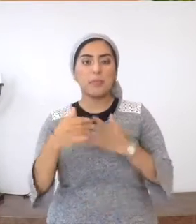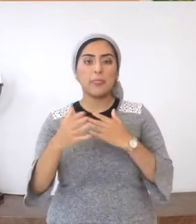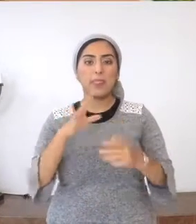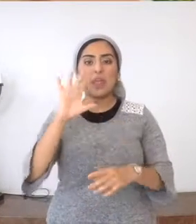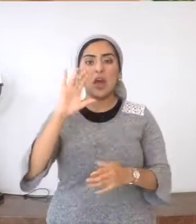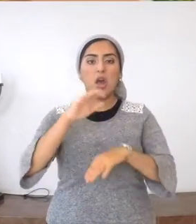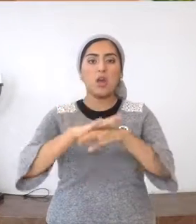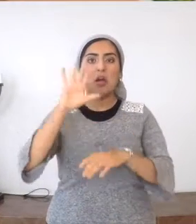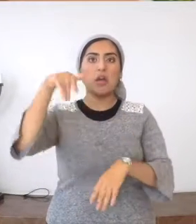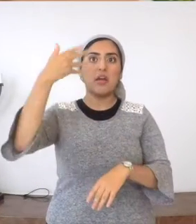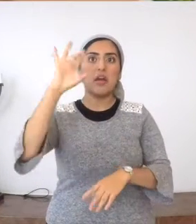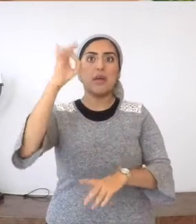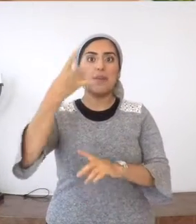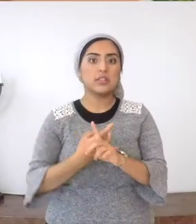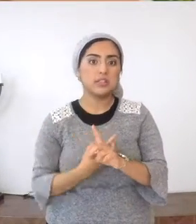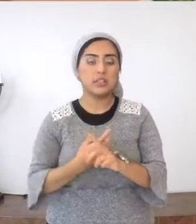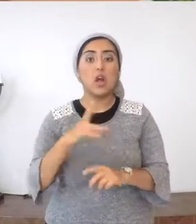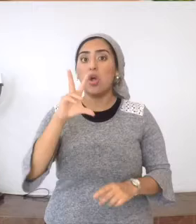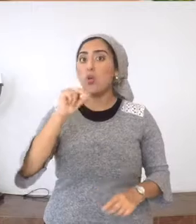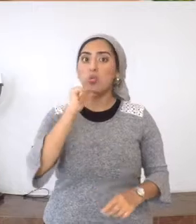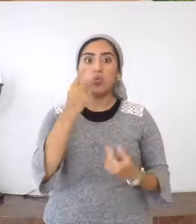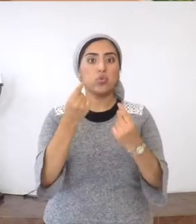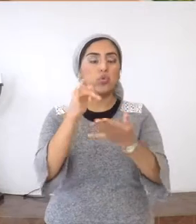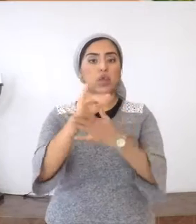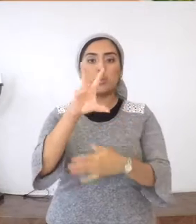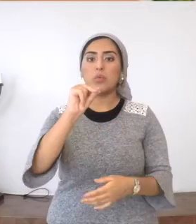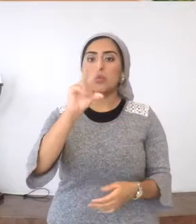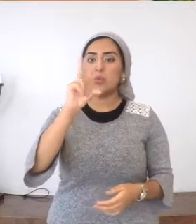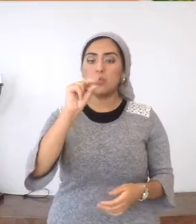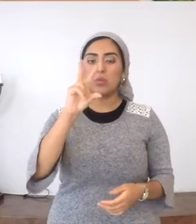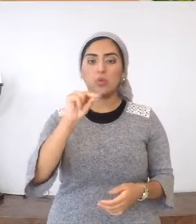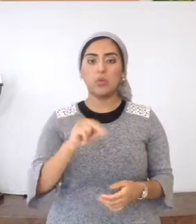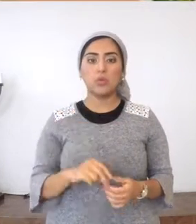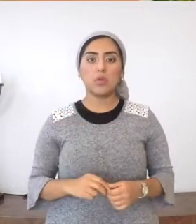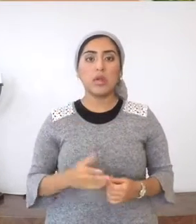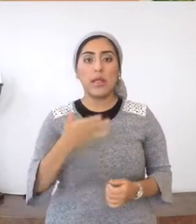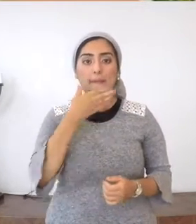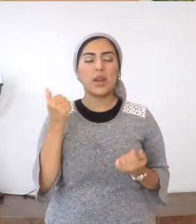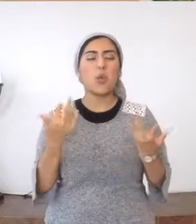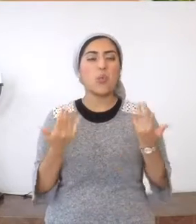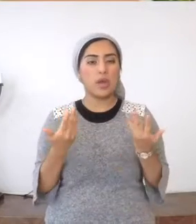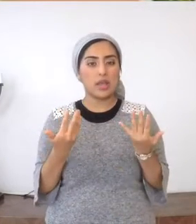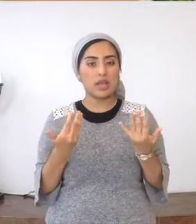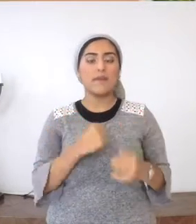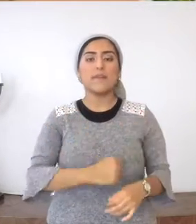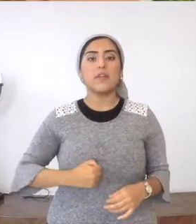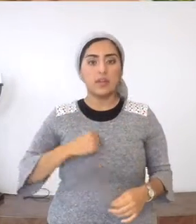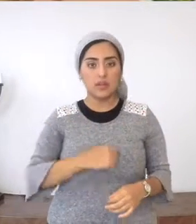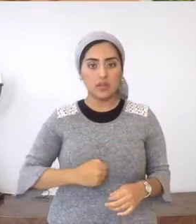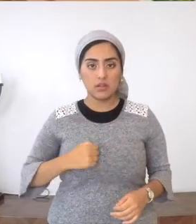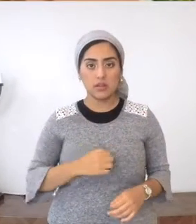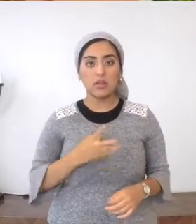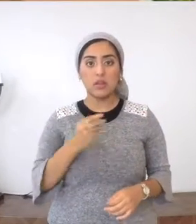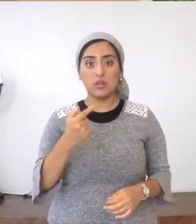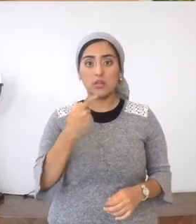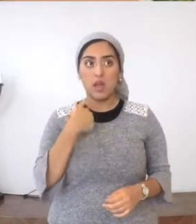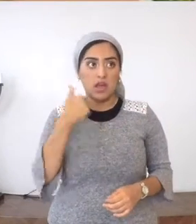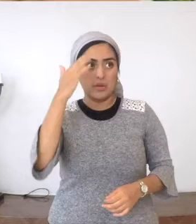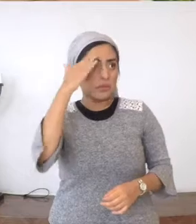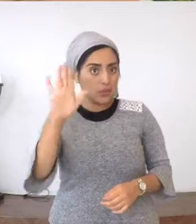Yon Teruah Yon Kippur Y Sukkot No importa que sea El mes octavo Para reponer No hagas eso No hagas eso